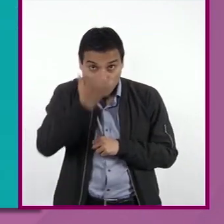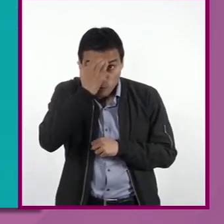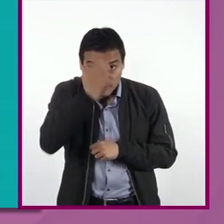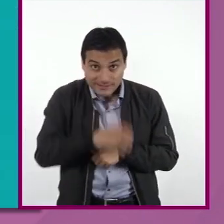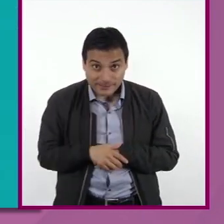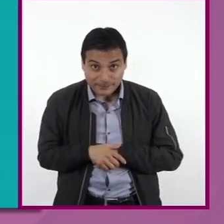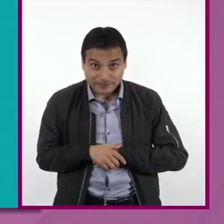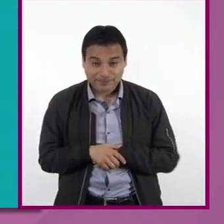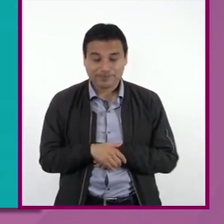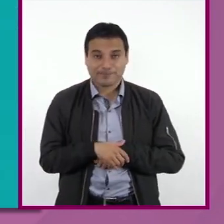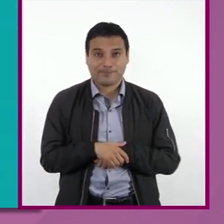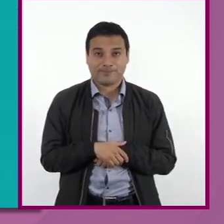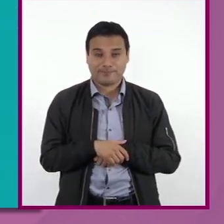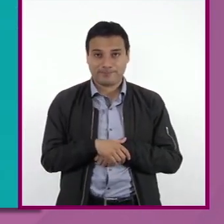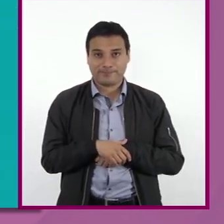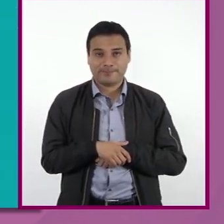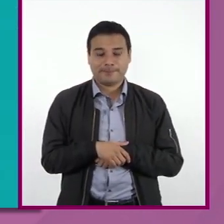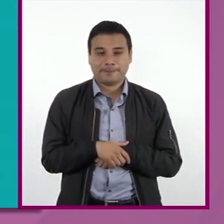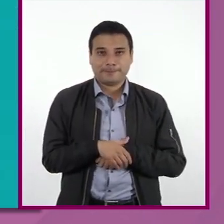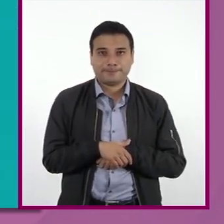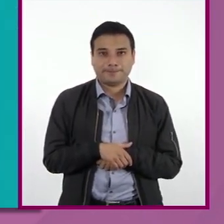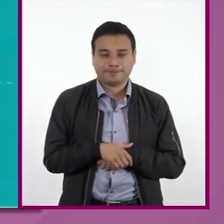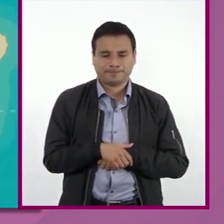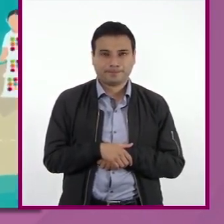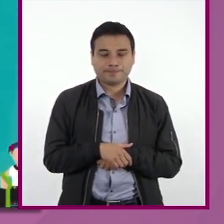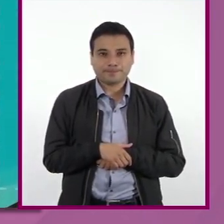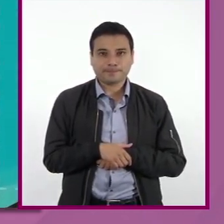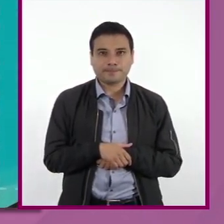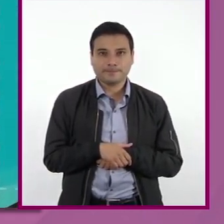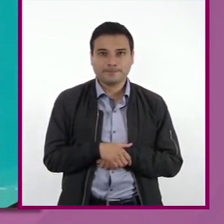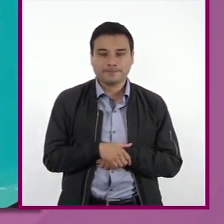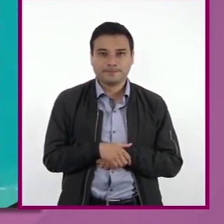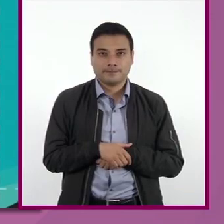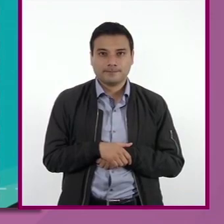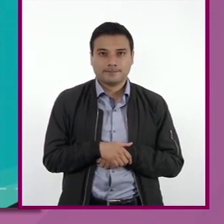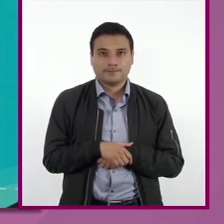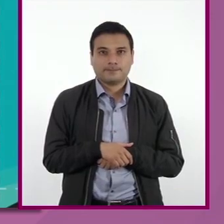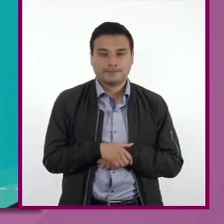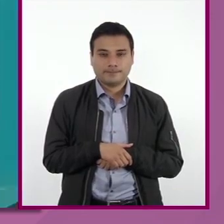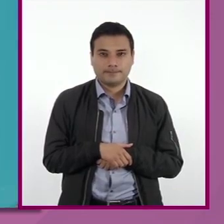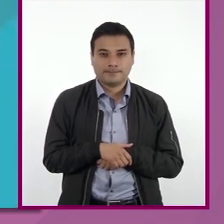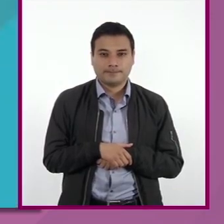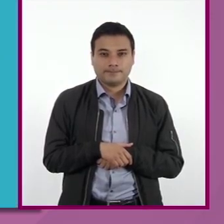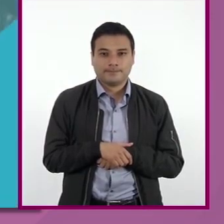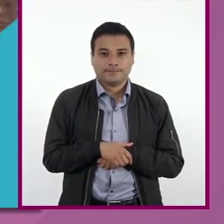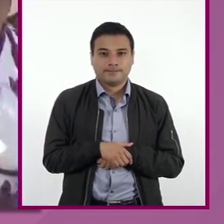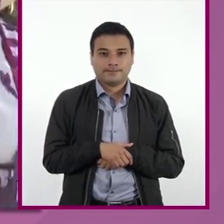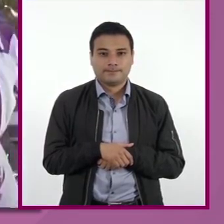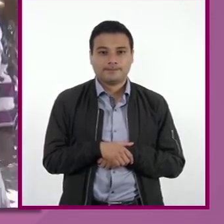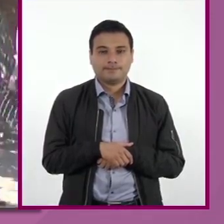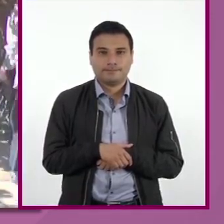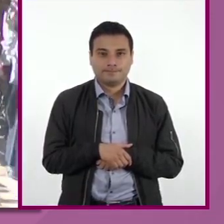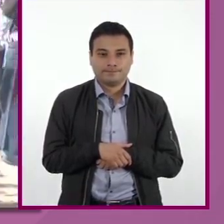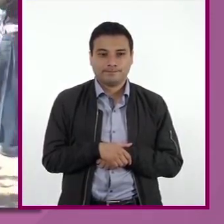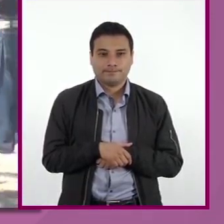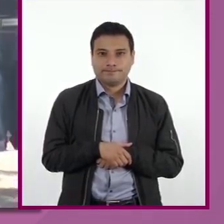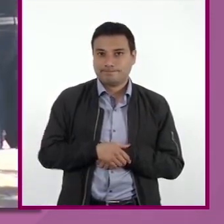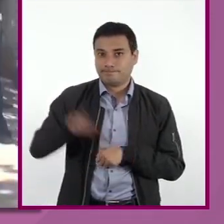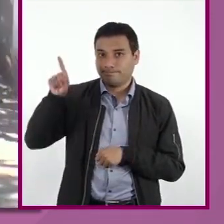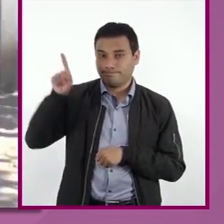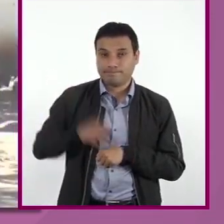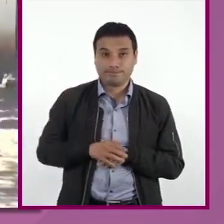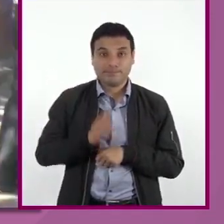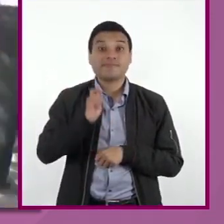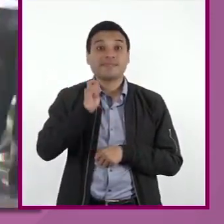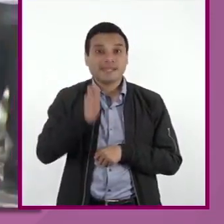bonito es volar a las 2 de la mañana! Ellos son los